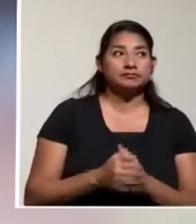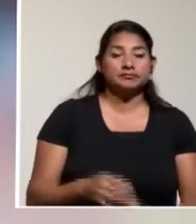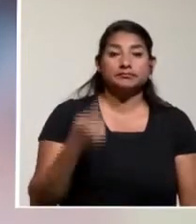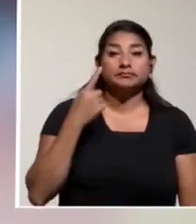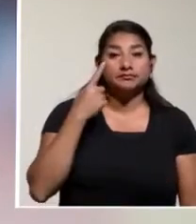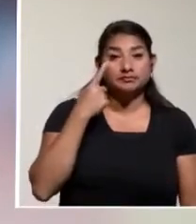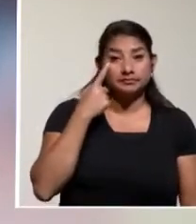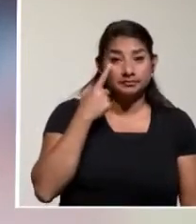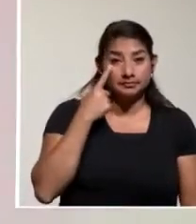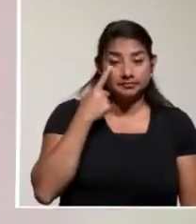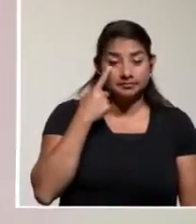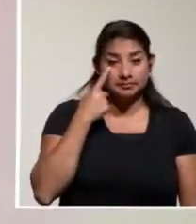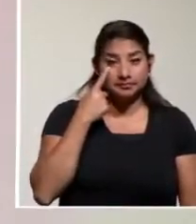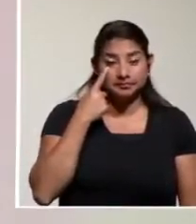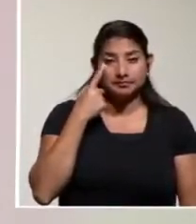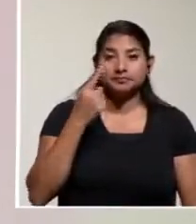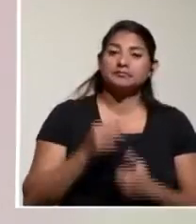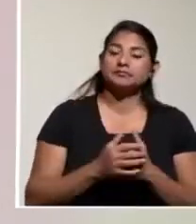Eyes.